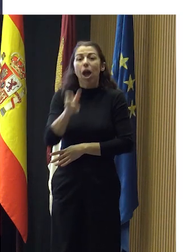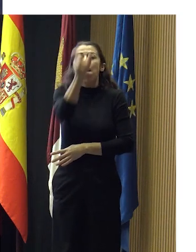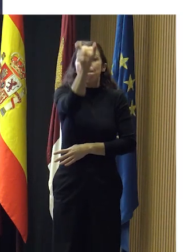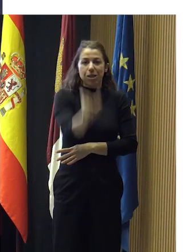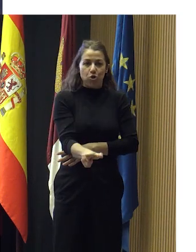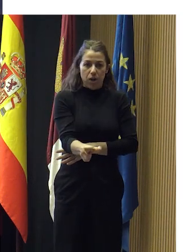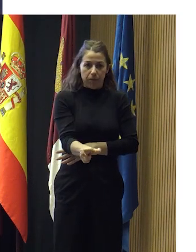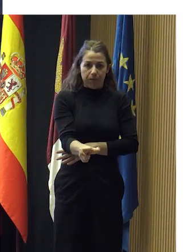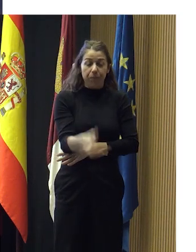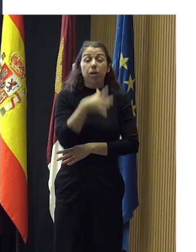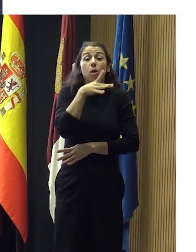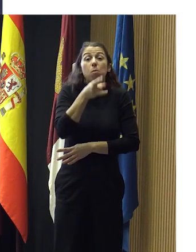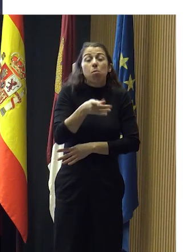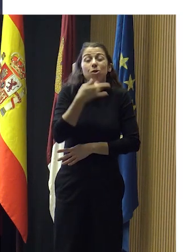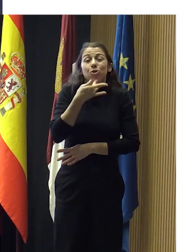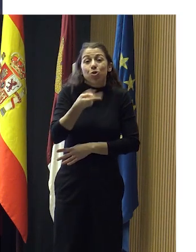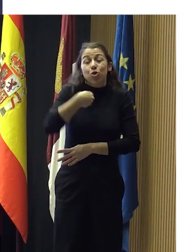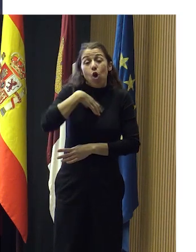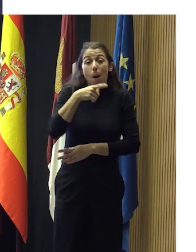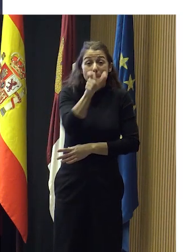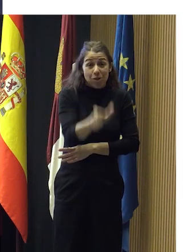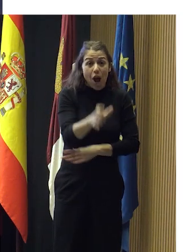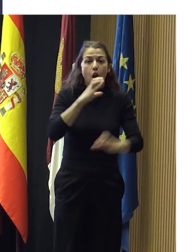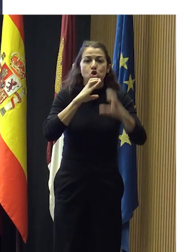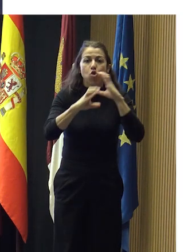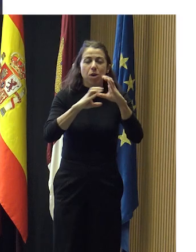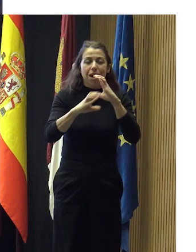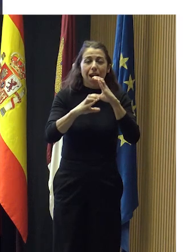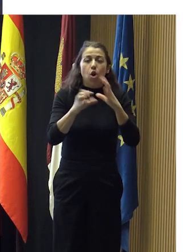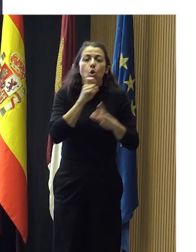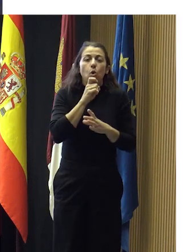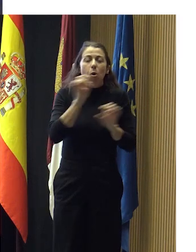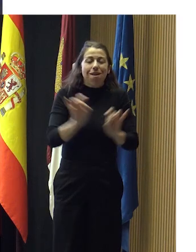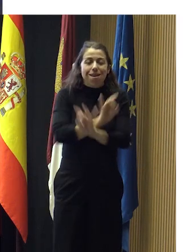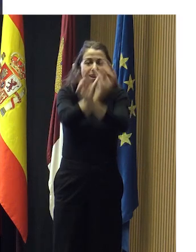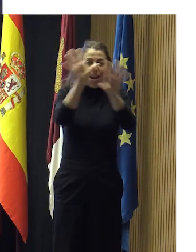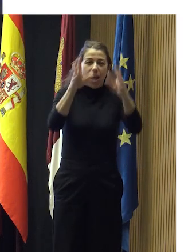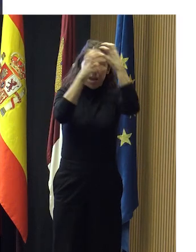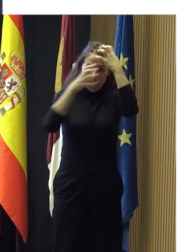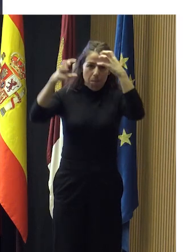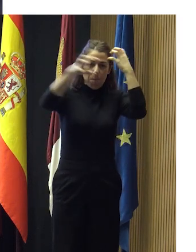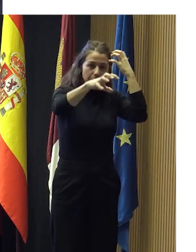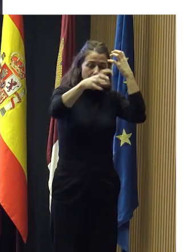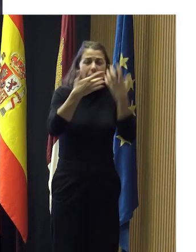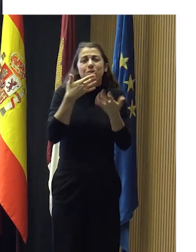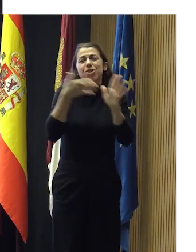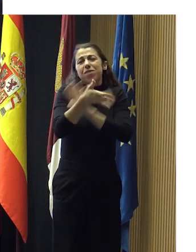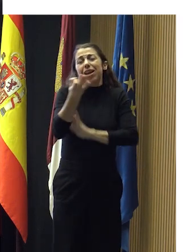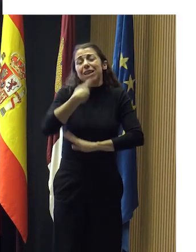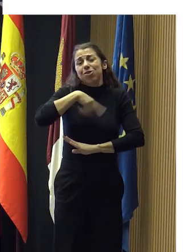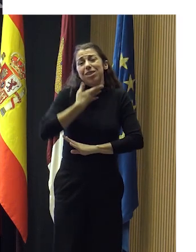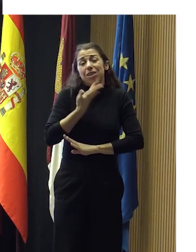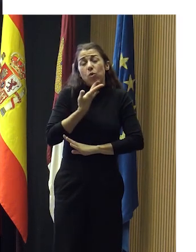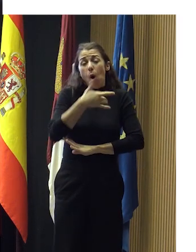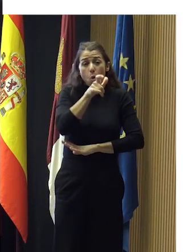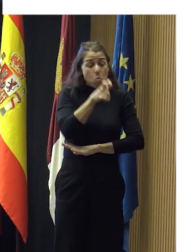persona. Para eso tenemos que comunicarnos con esa persona de una manera clara y empática. ¿Eso qué significa? Que si tú vas